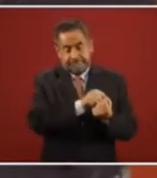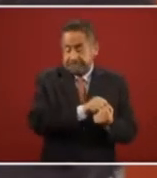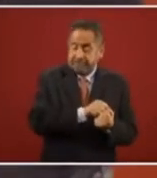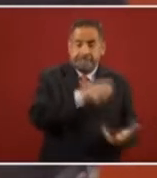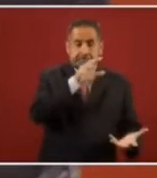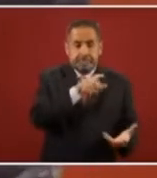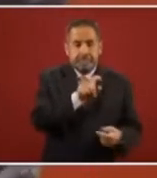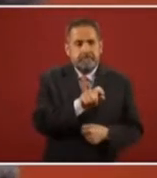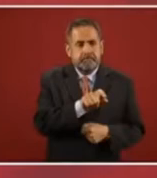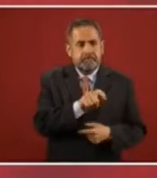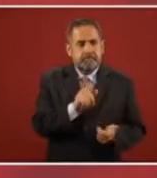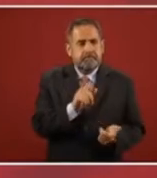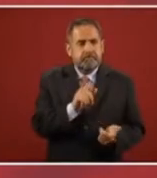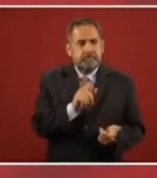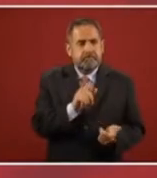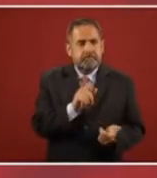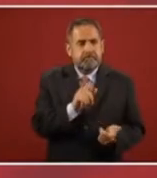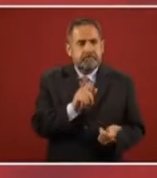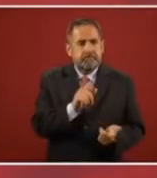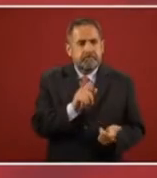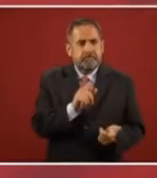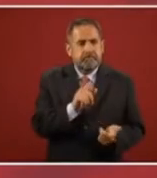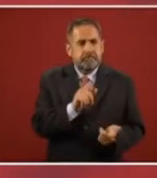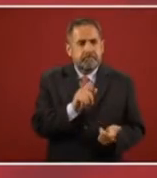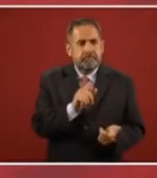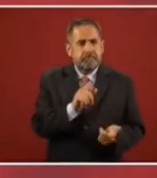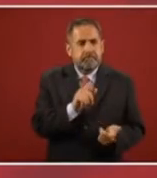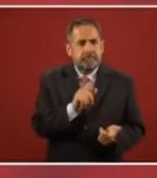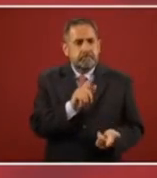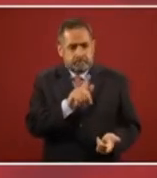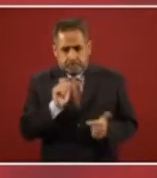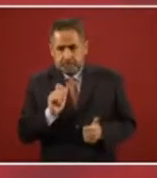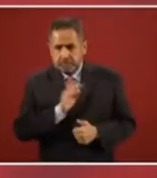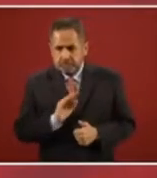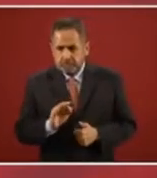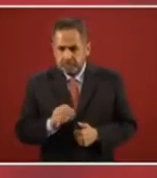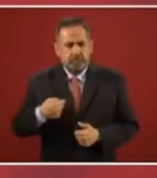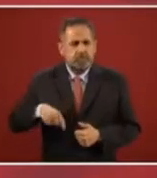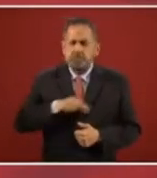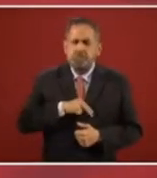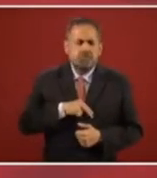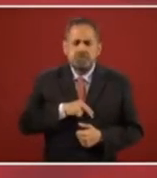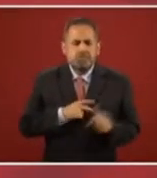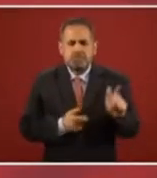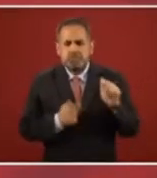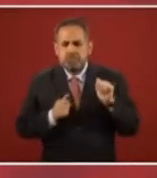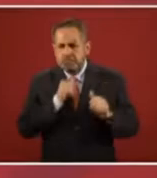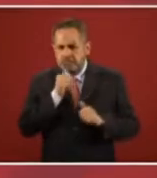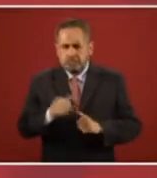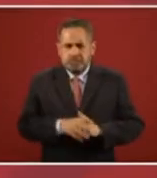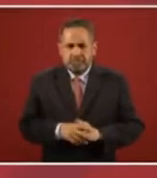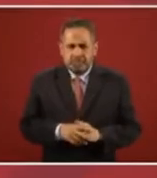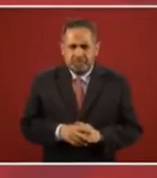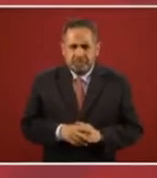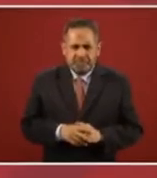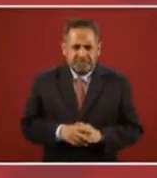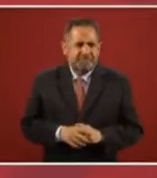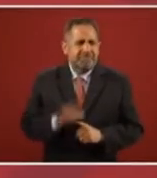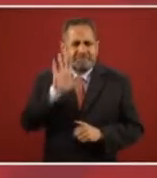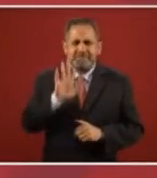alcances por el pp de llevar parece que dan una